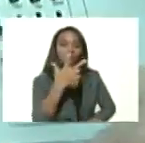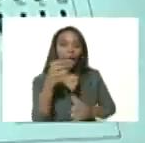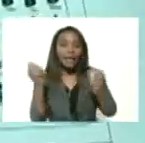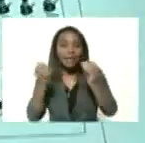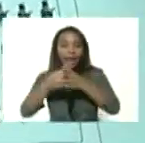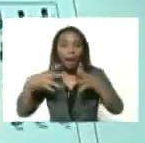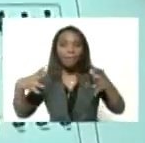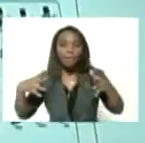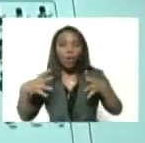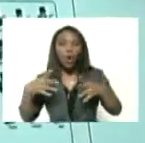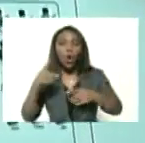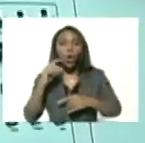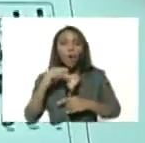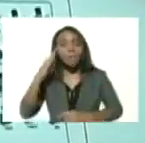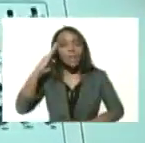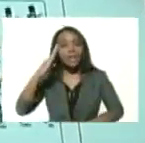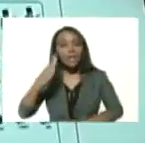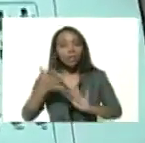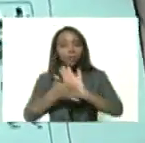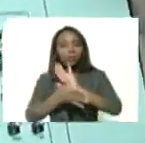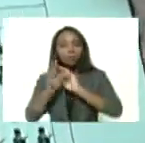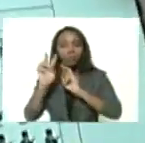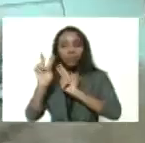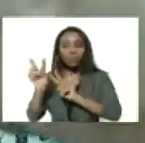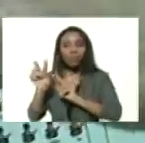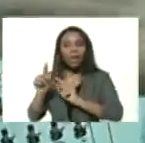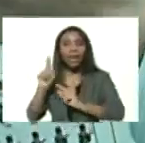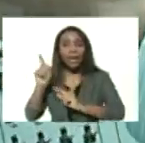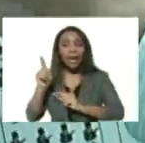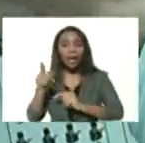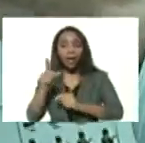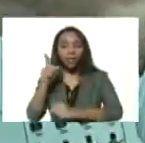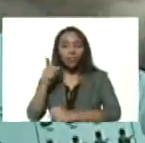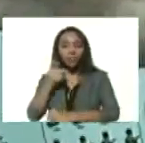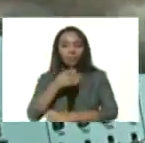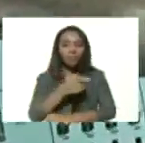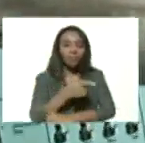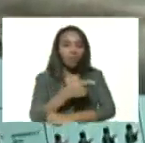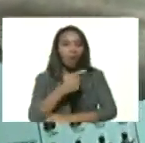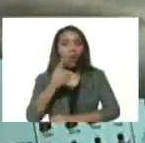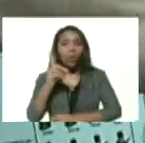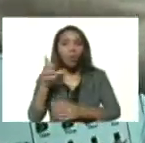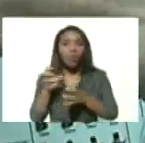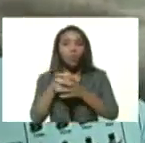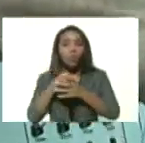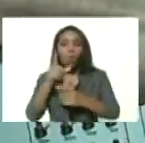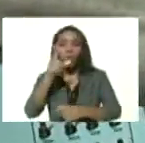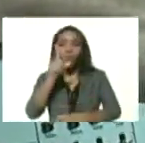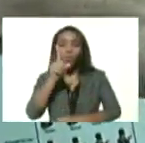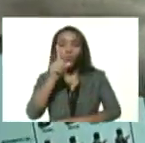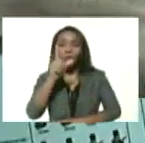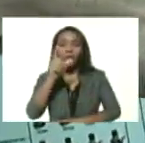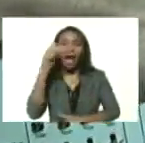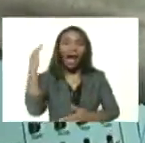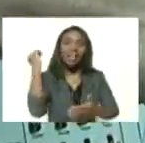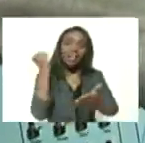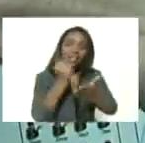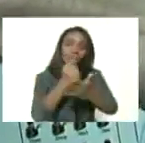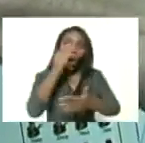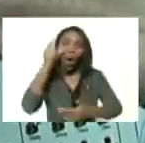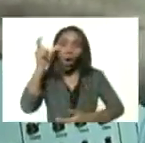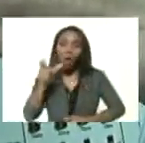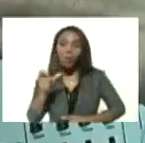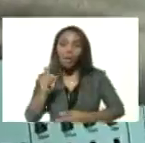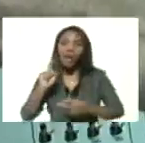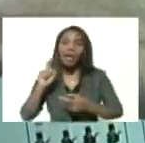de entrenamiento paramilitar que estaban dirigidos por un desertor, un asesino,